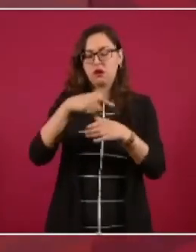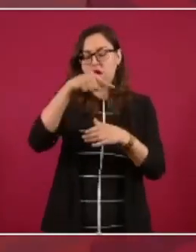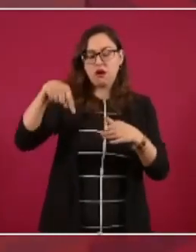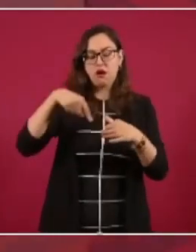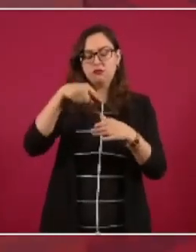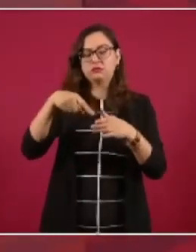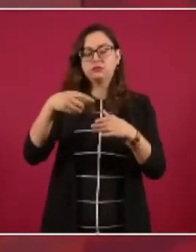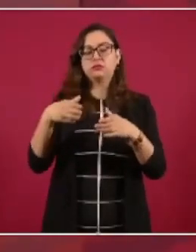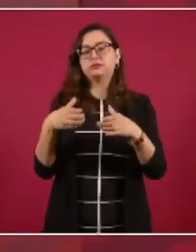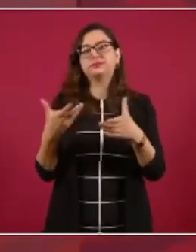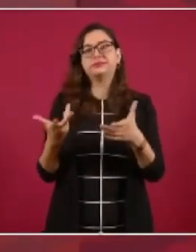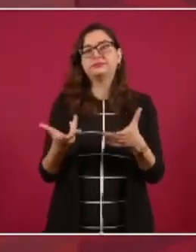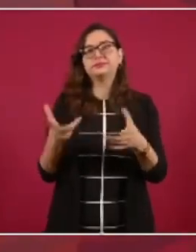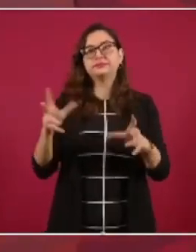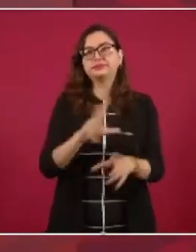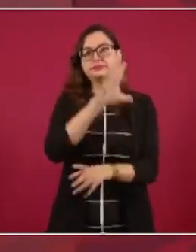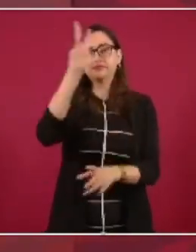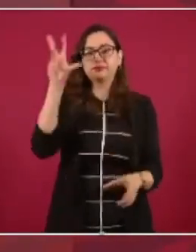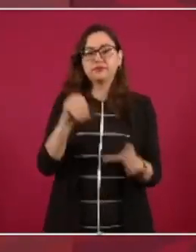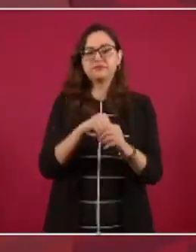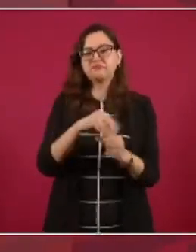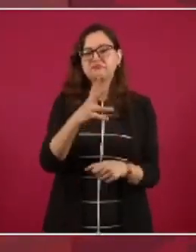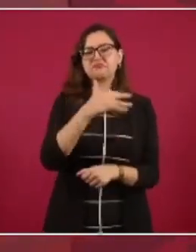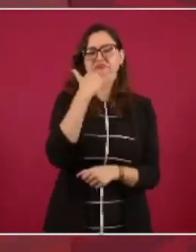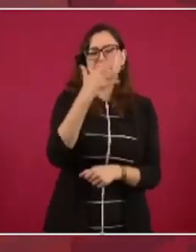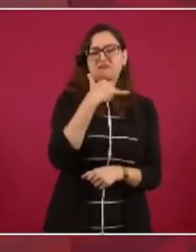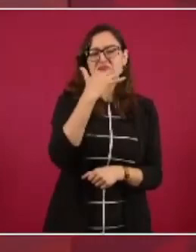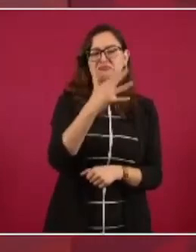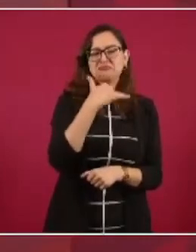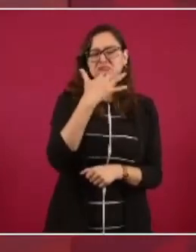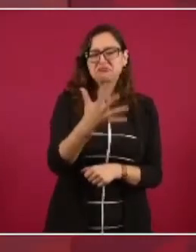de la corrupción,